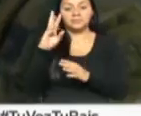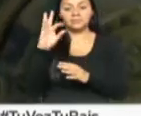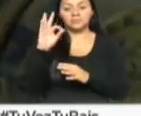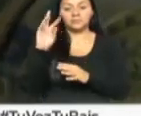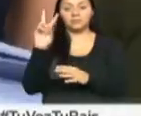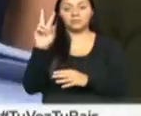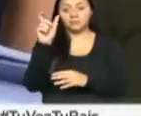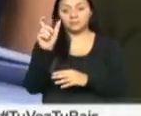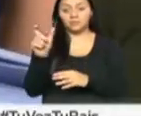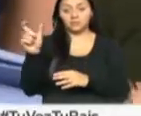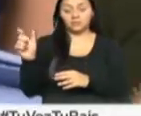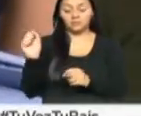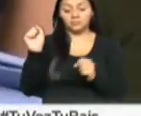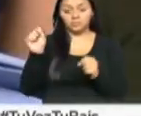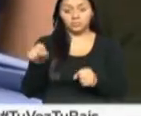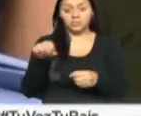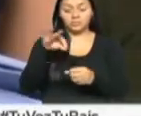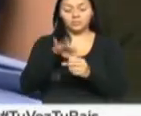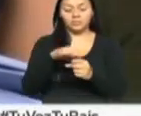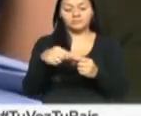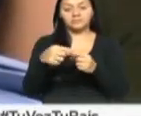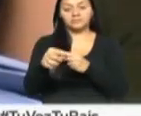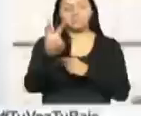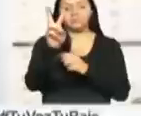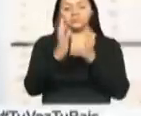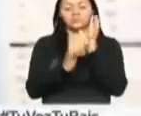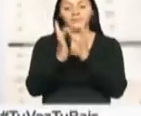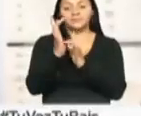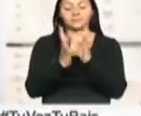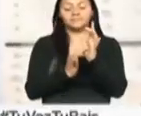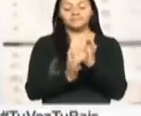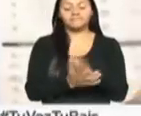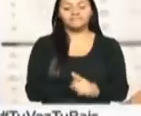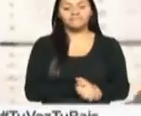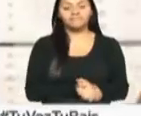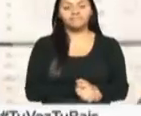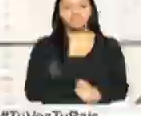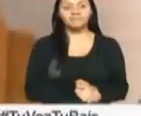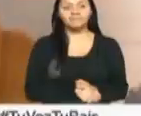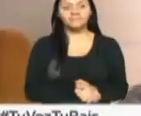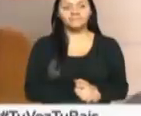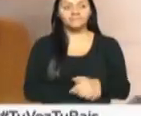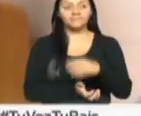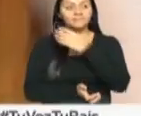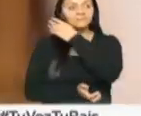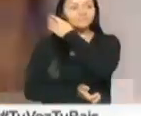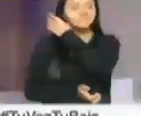12.816.698 electores puedan sufragar el próximo 2 de abril. Luis Andrade, Noticiero Ciudadano.